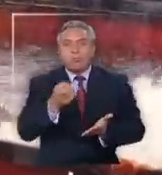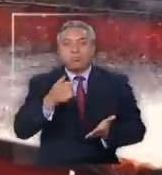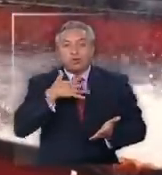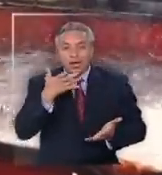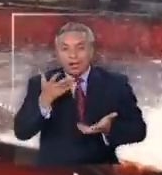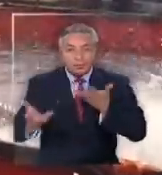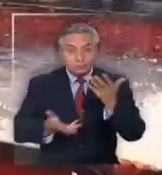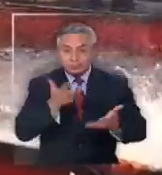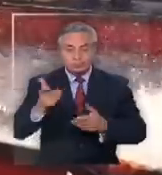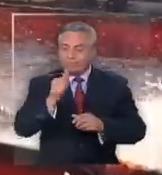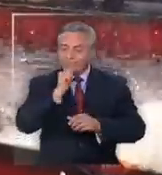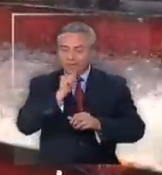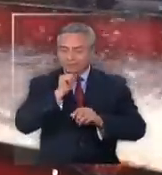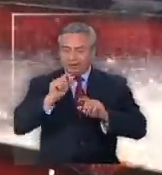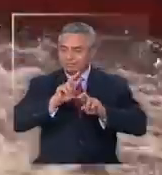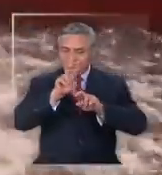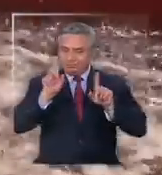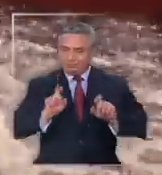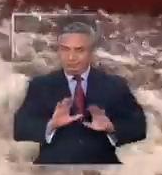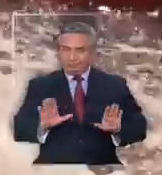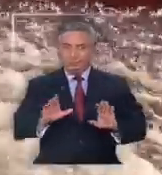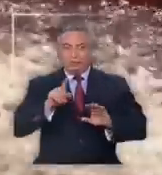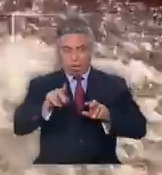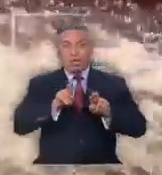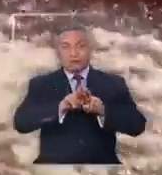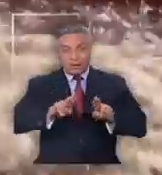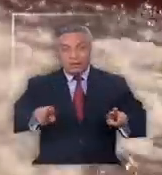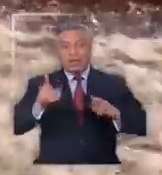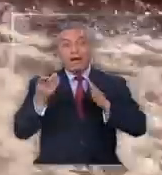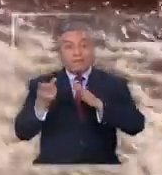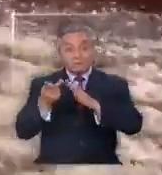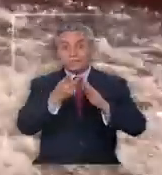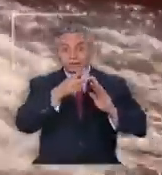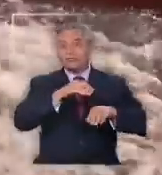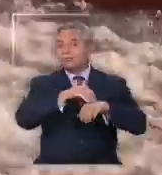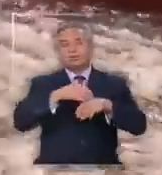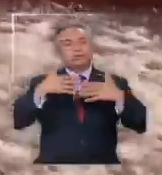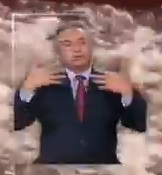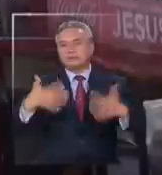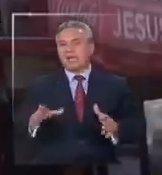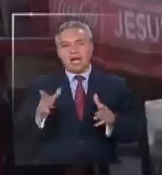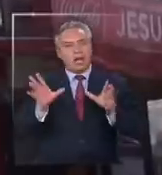cual, en todo caso, y para tranquilidad de los vecinos, ya fue controlado.